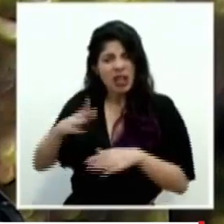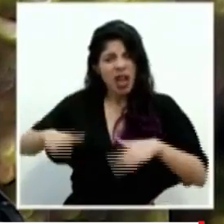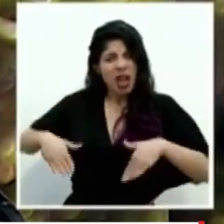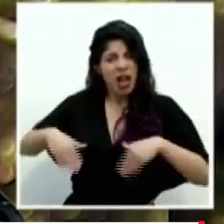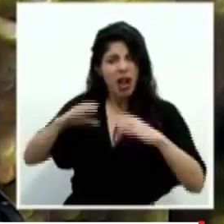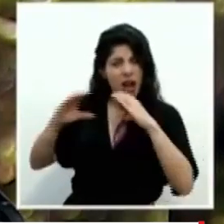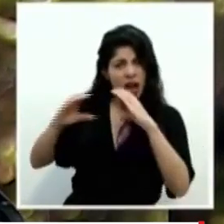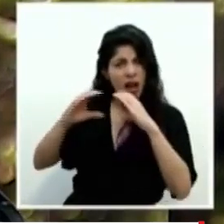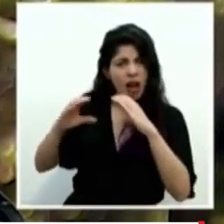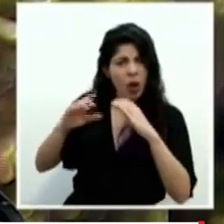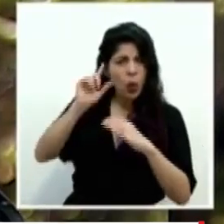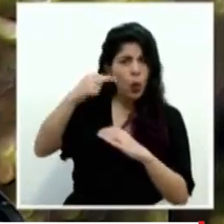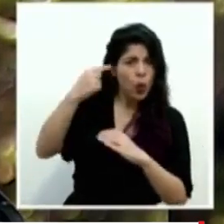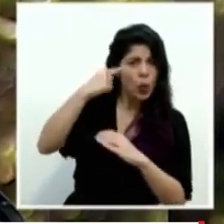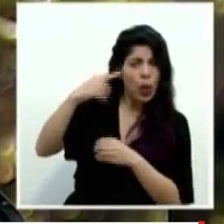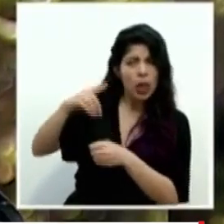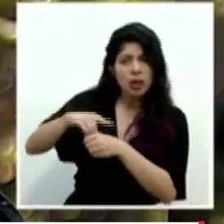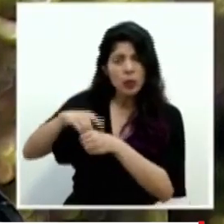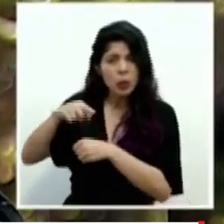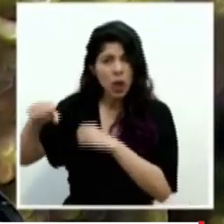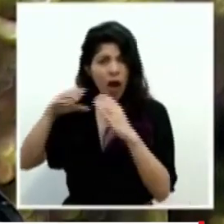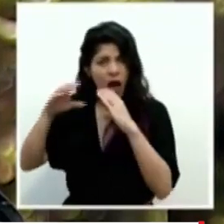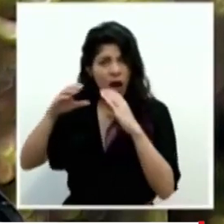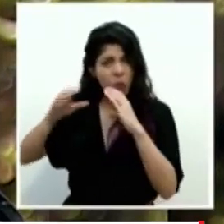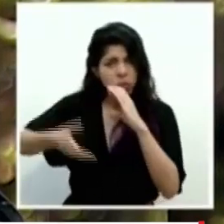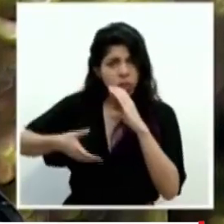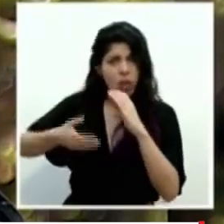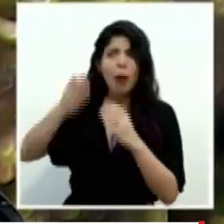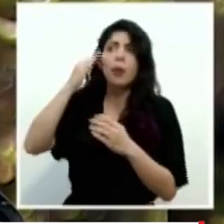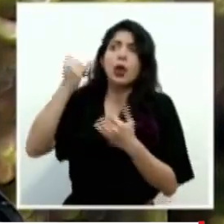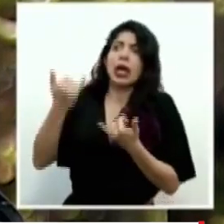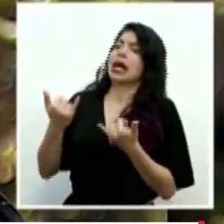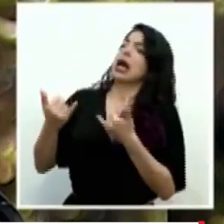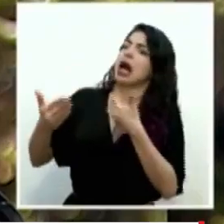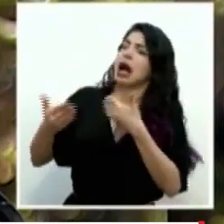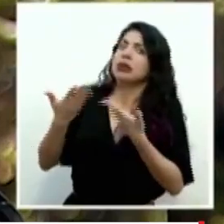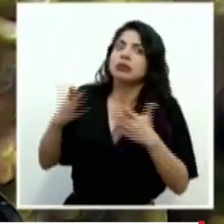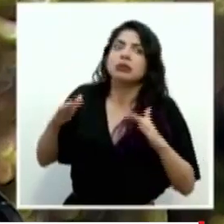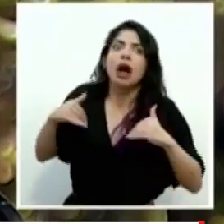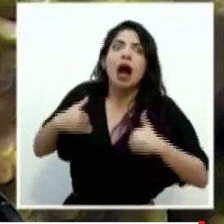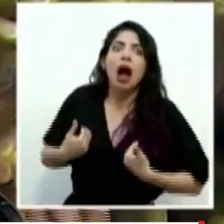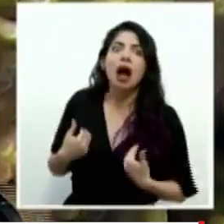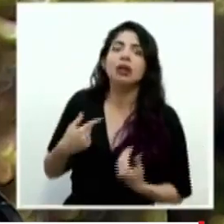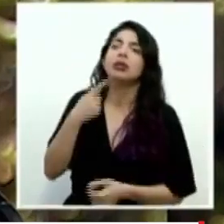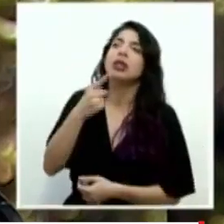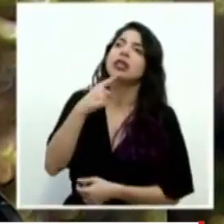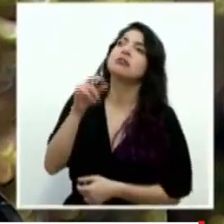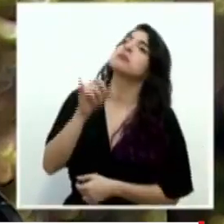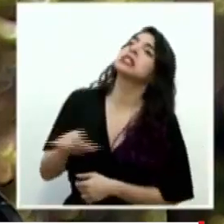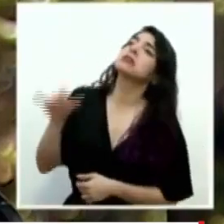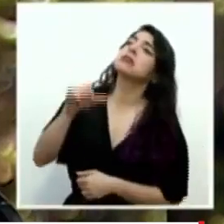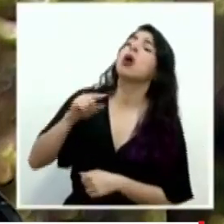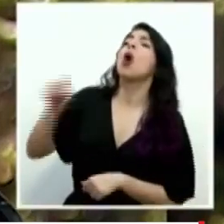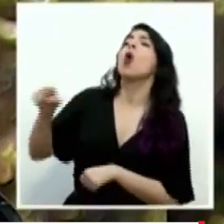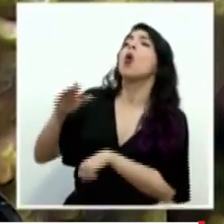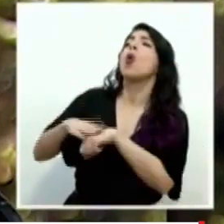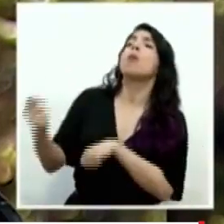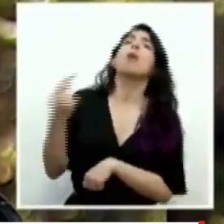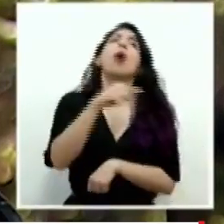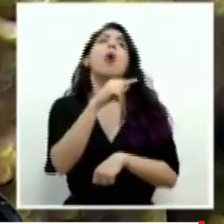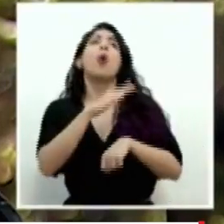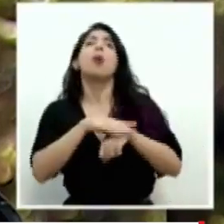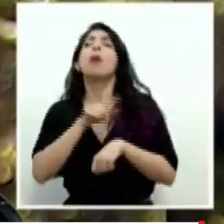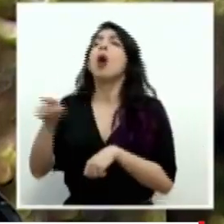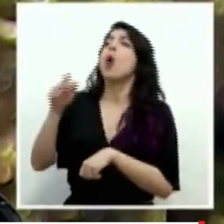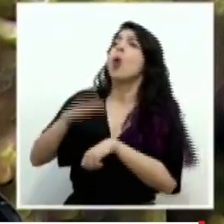hay en este momento entre el gobierno y los diputados, que estamos ya prácticamente cansados de escuchar que se están echando la culpa, pero no se